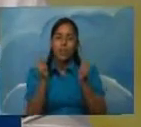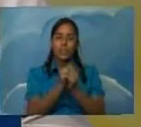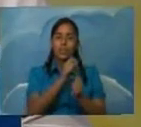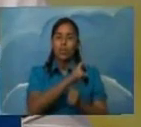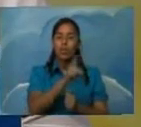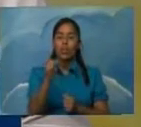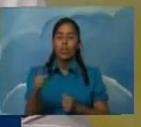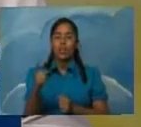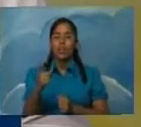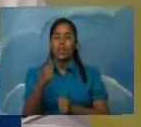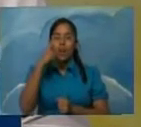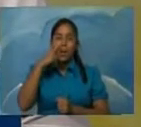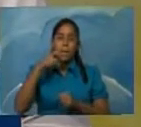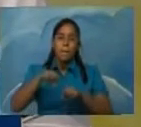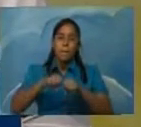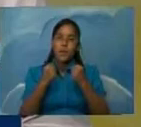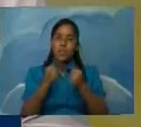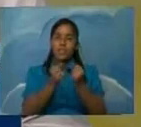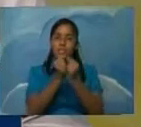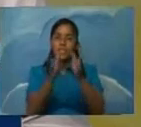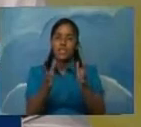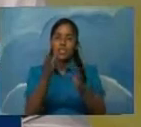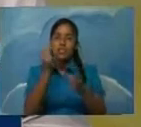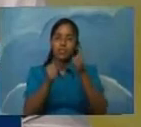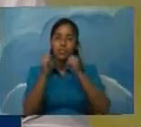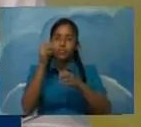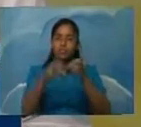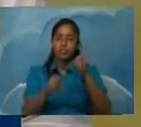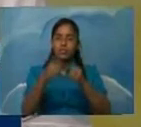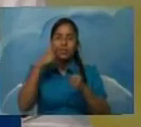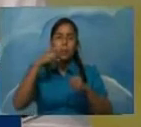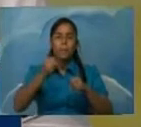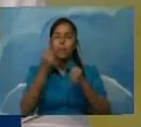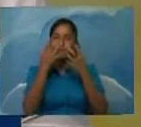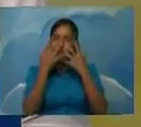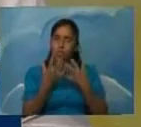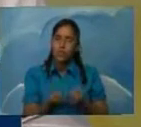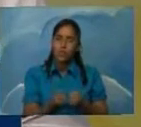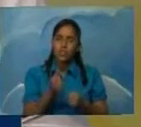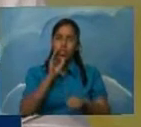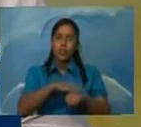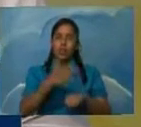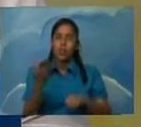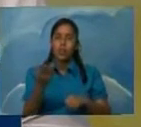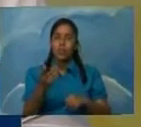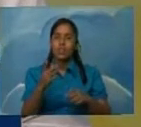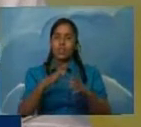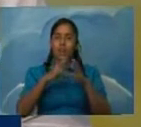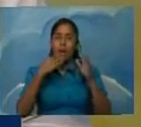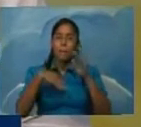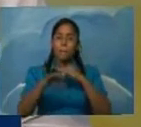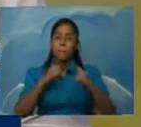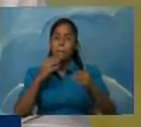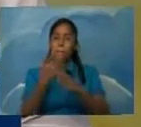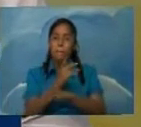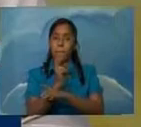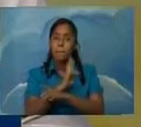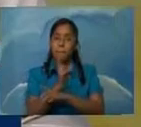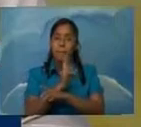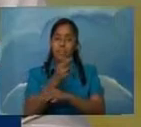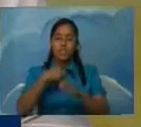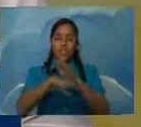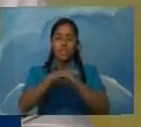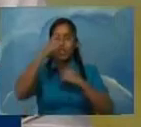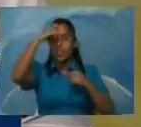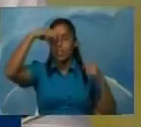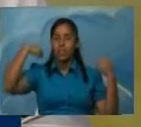ella pan sin levadura, pan de aflicción, porque aprisa saliste de tierra de